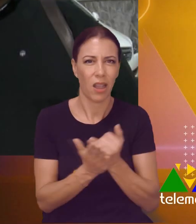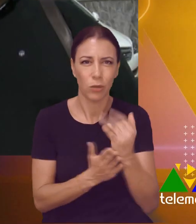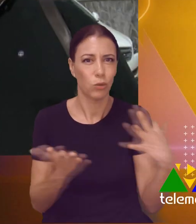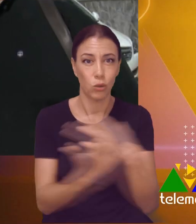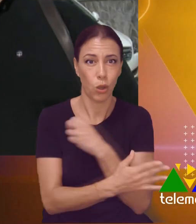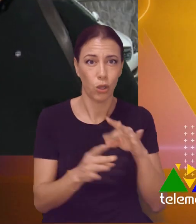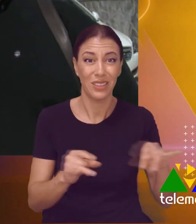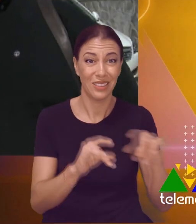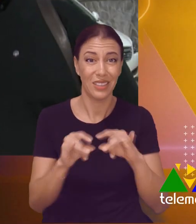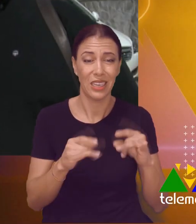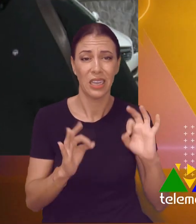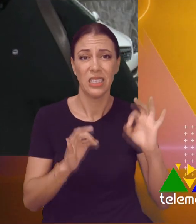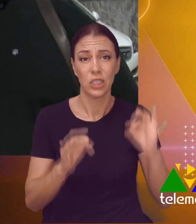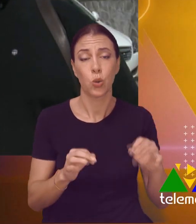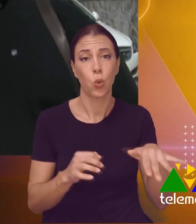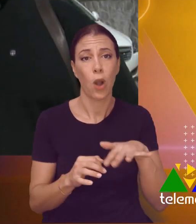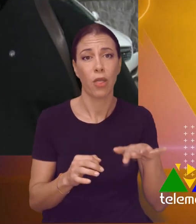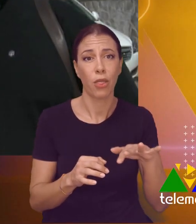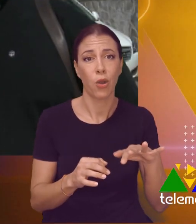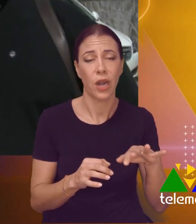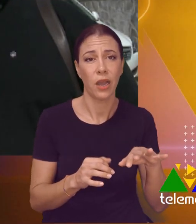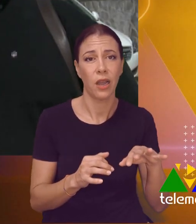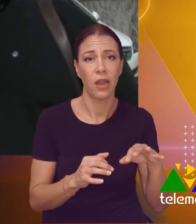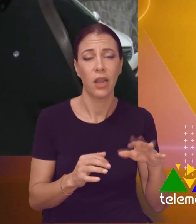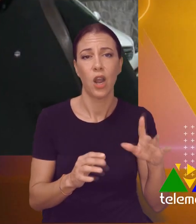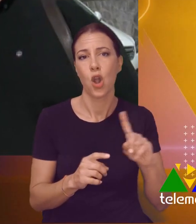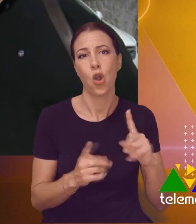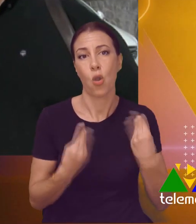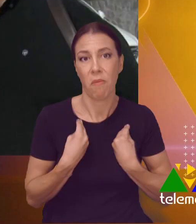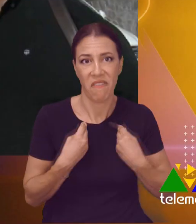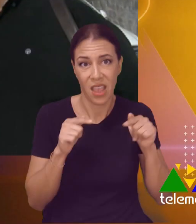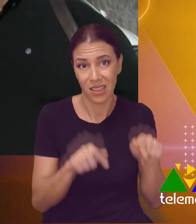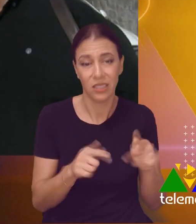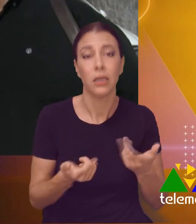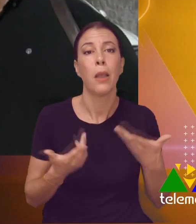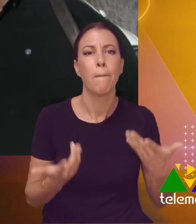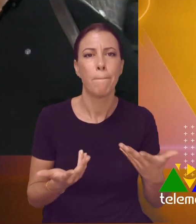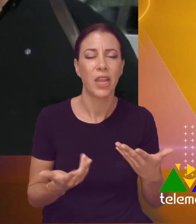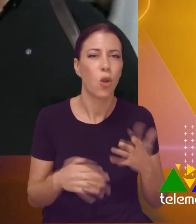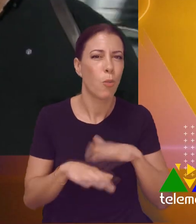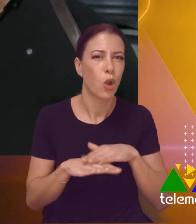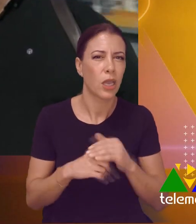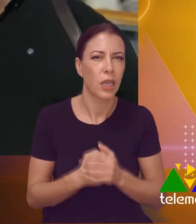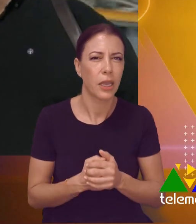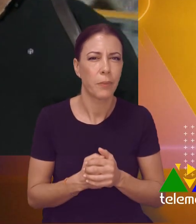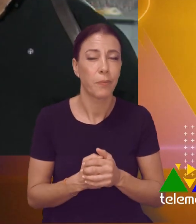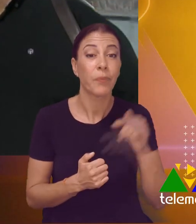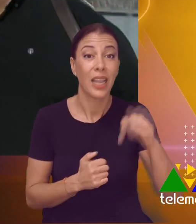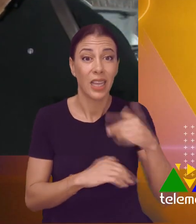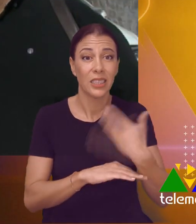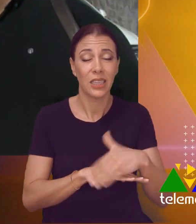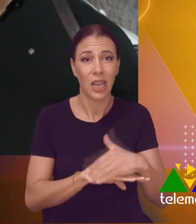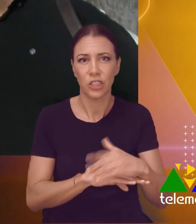sitio no habitable, no se habitaba. Primero porque estas calles no debían tener agua,